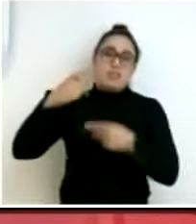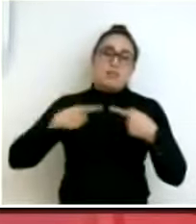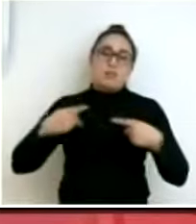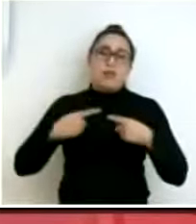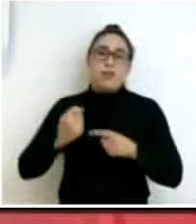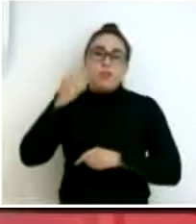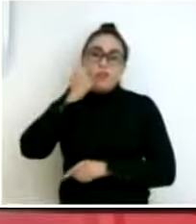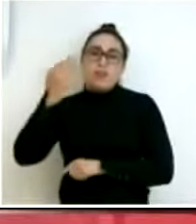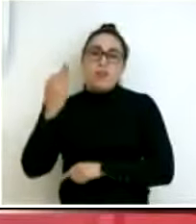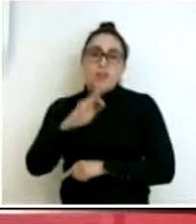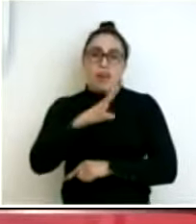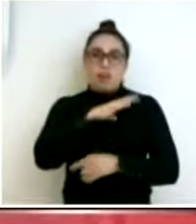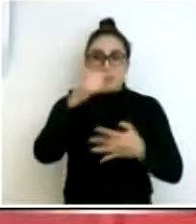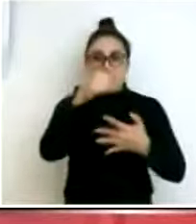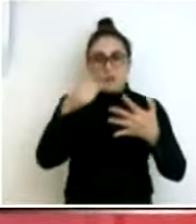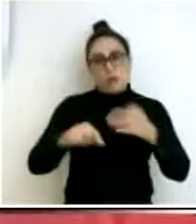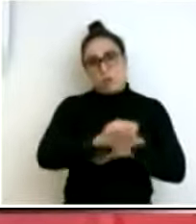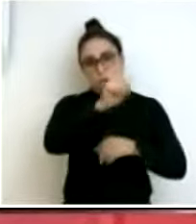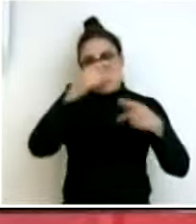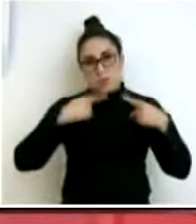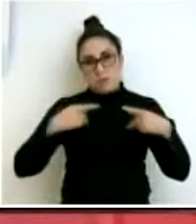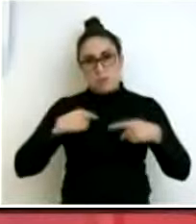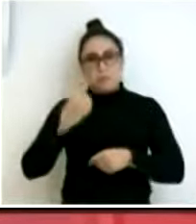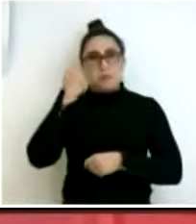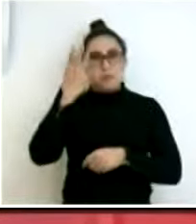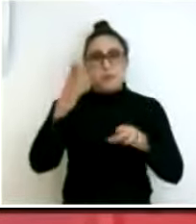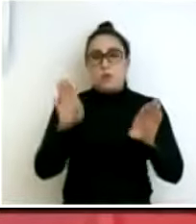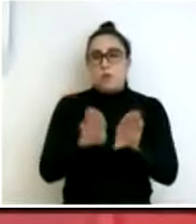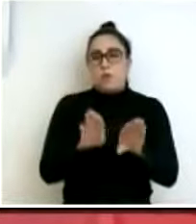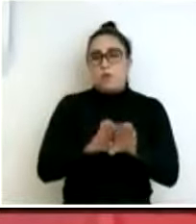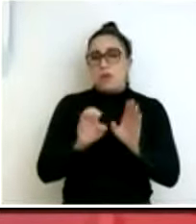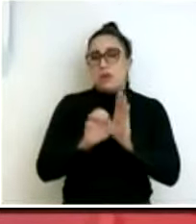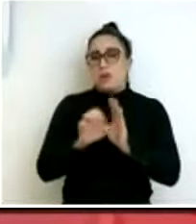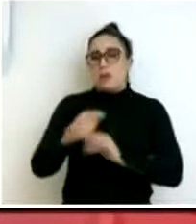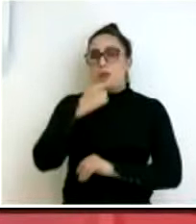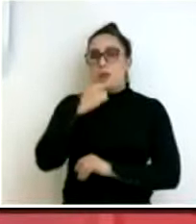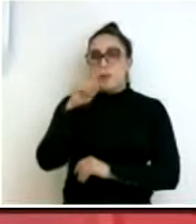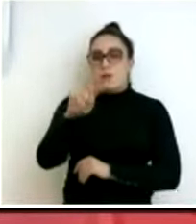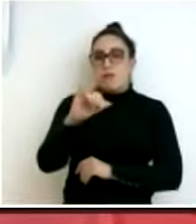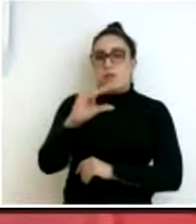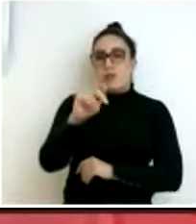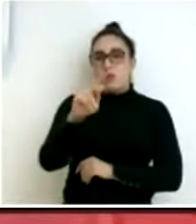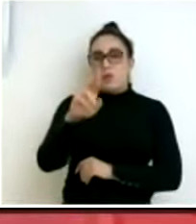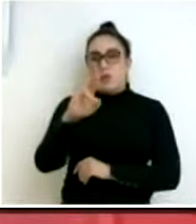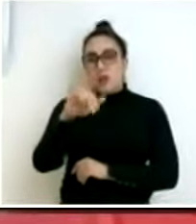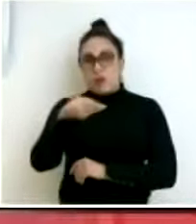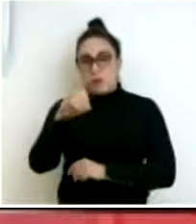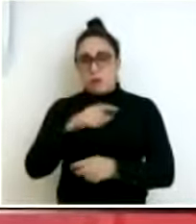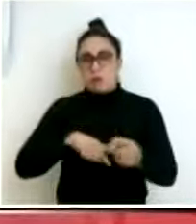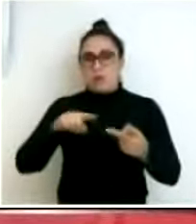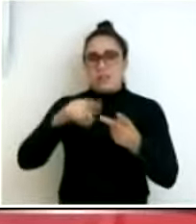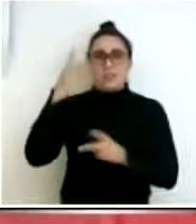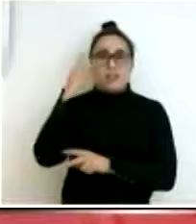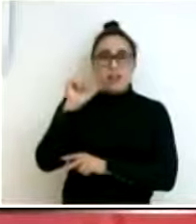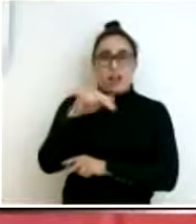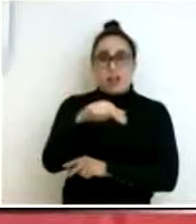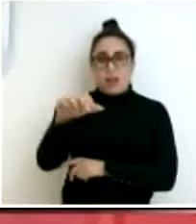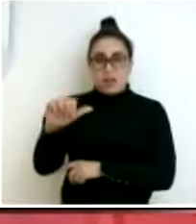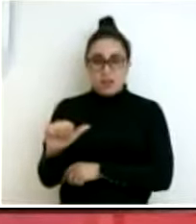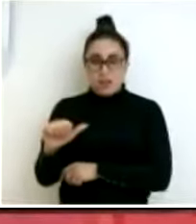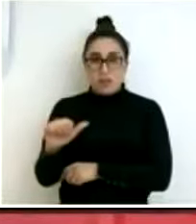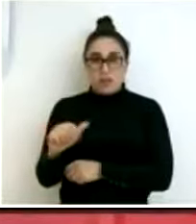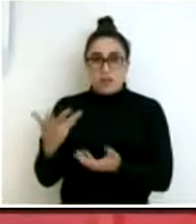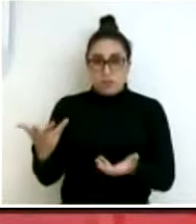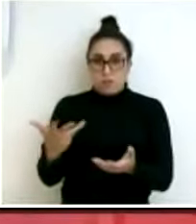otros imposibles de olvidar, como Santana o Victoriano Huerta. Al final de esta